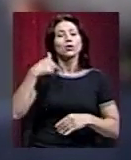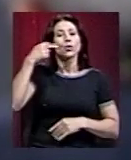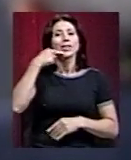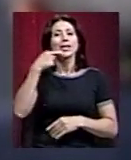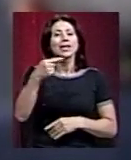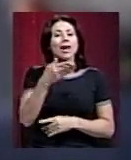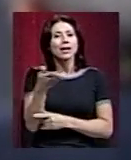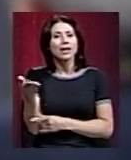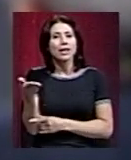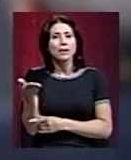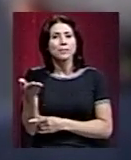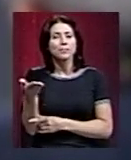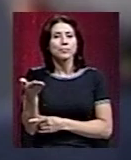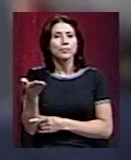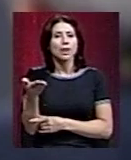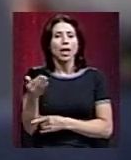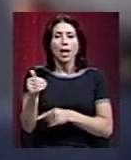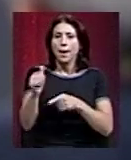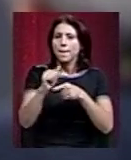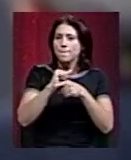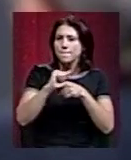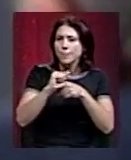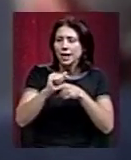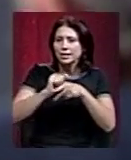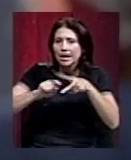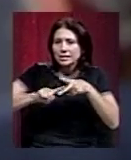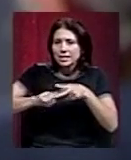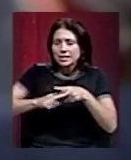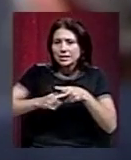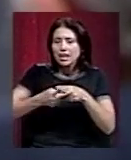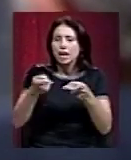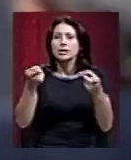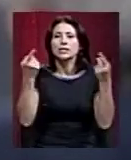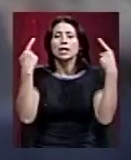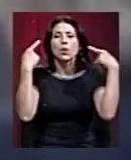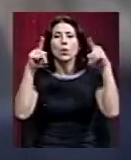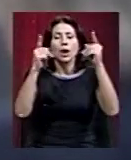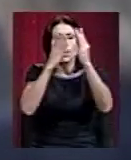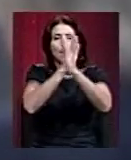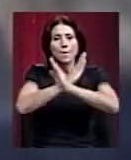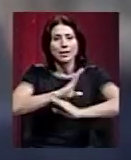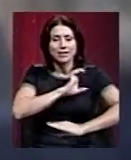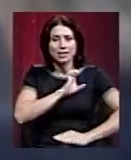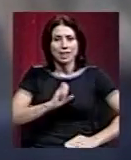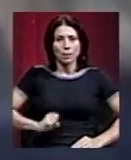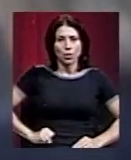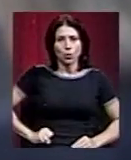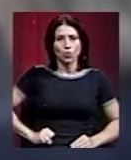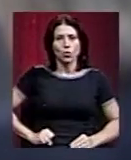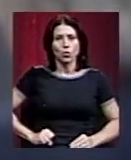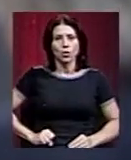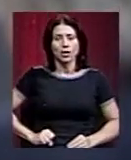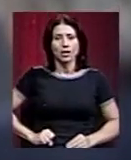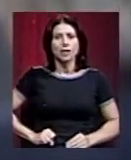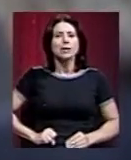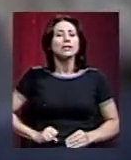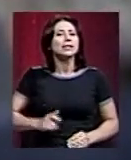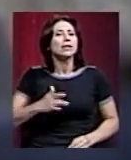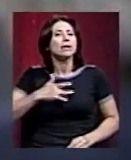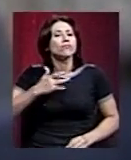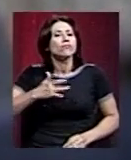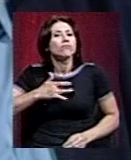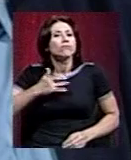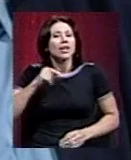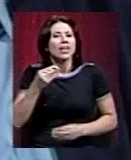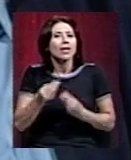las pláticas iniciales que condujeron a los acuerdos de paz en El Salvador se inspiraron en ese